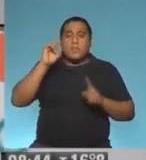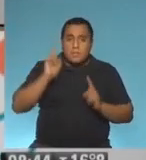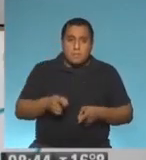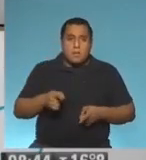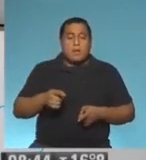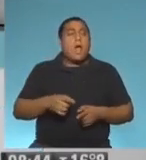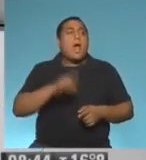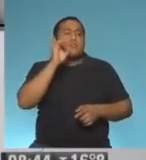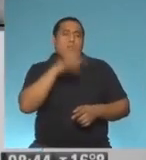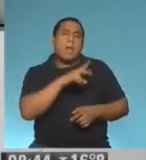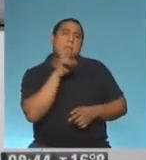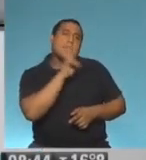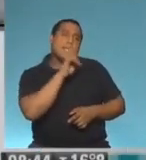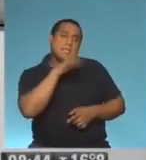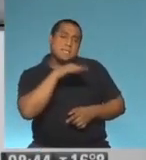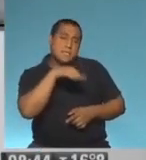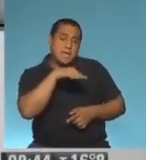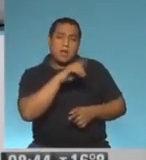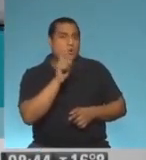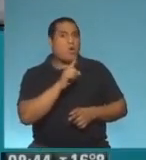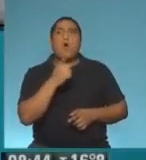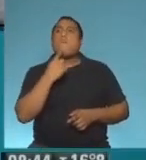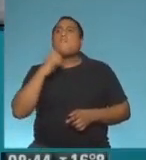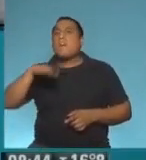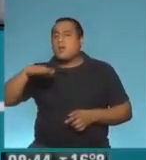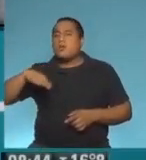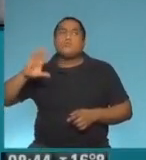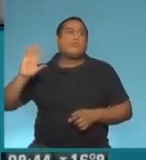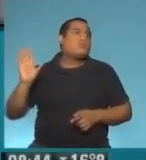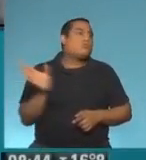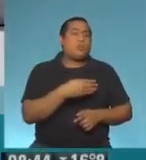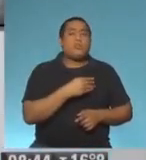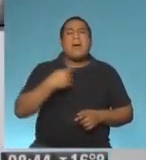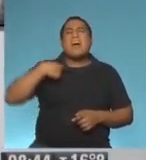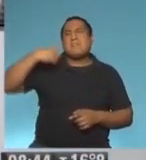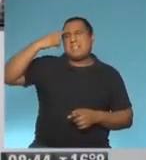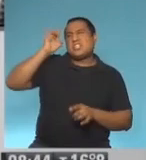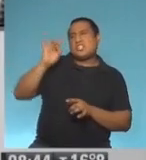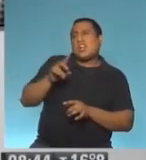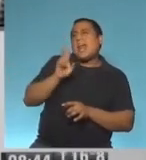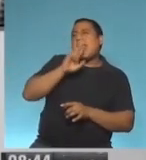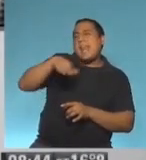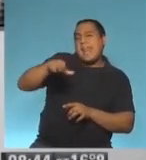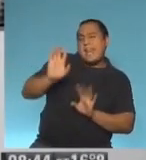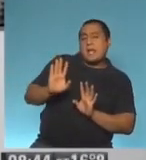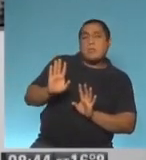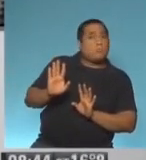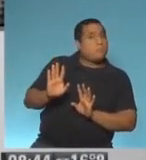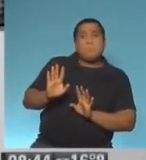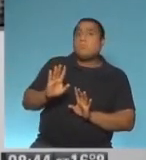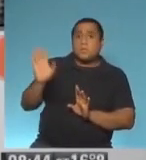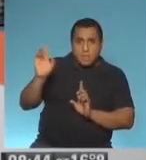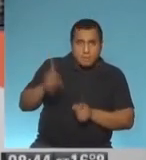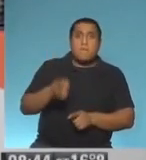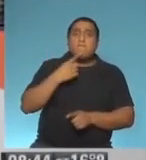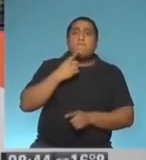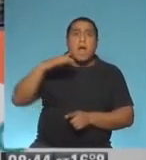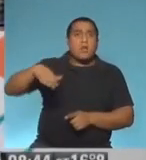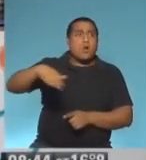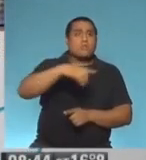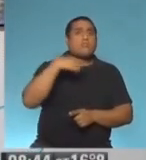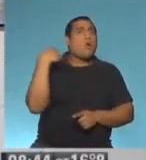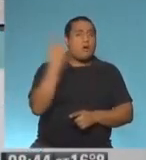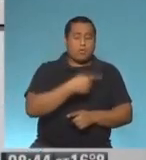sólo las chicas sino los chicos y las chicas te acordás que de siempre estaba esa confusión de que solo para las nenas no es también para los chicos